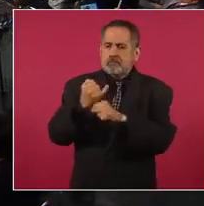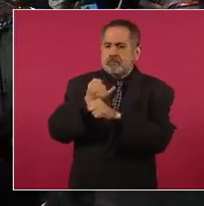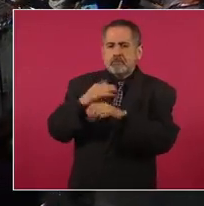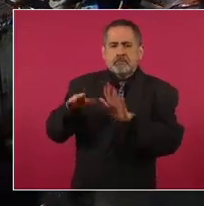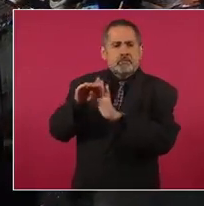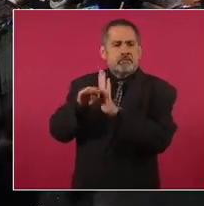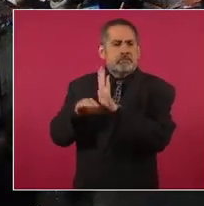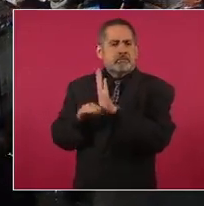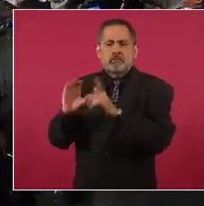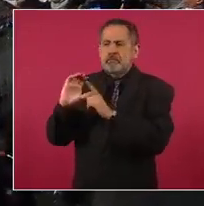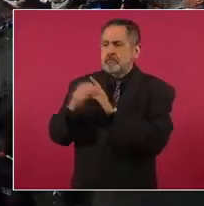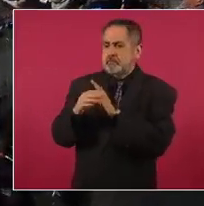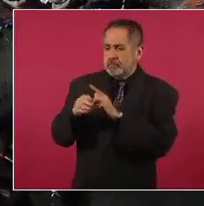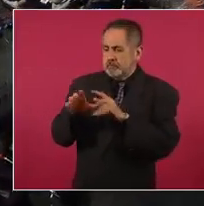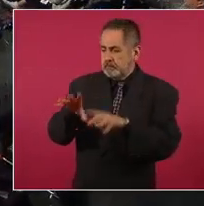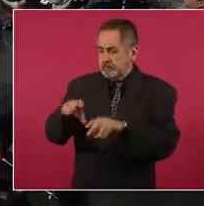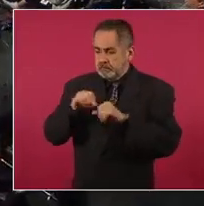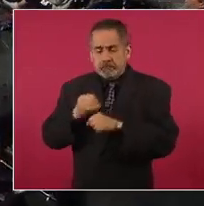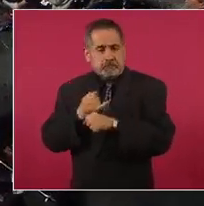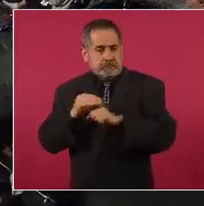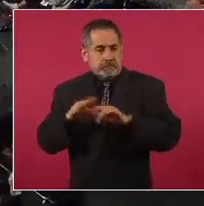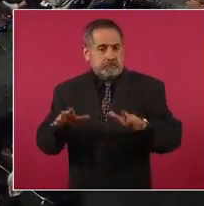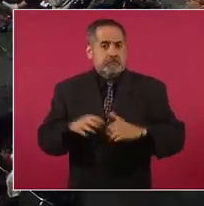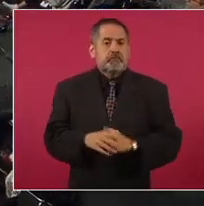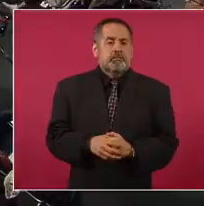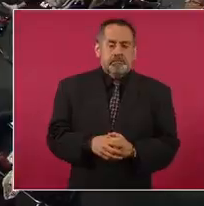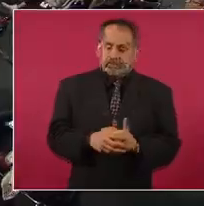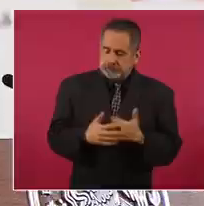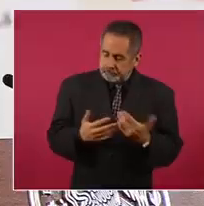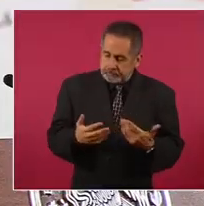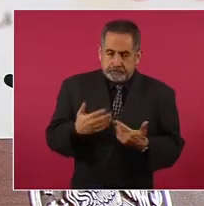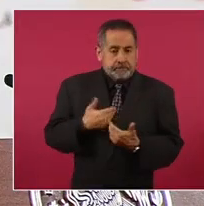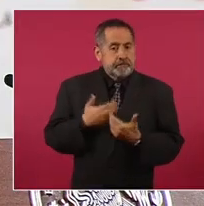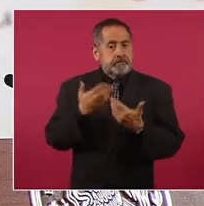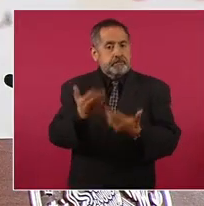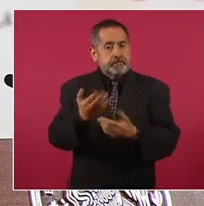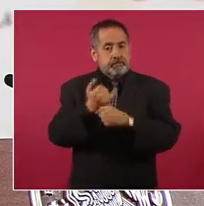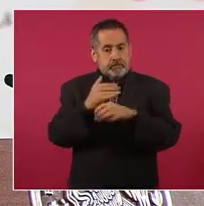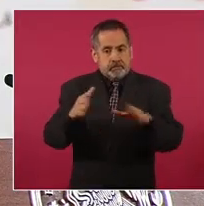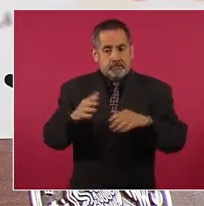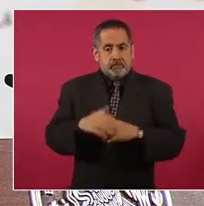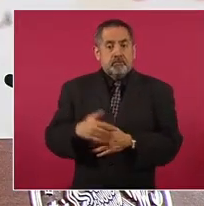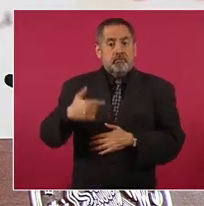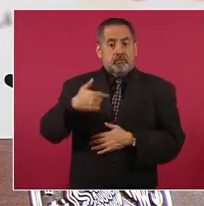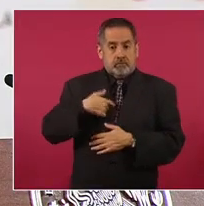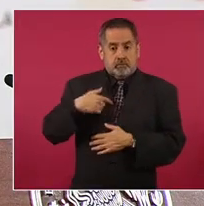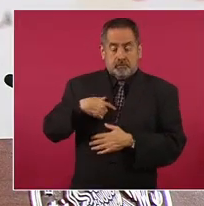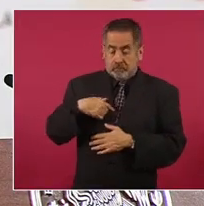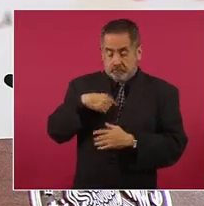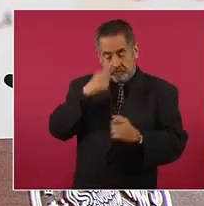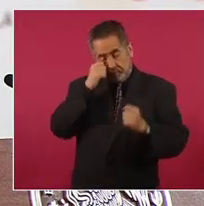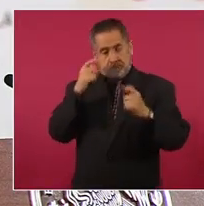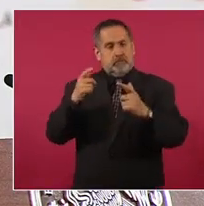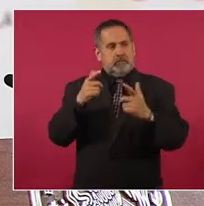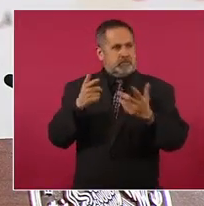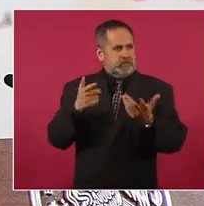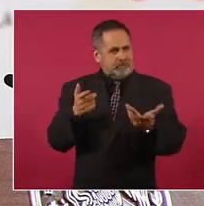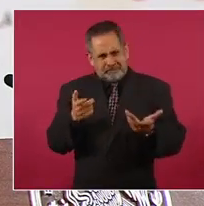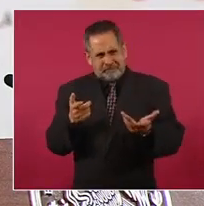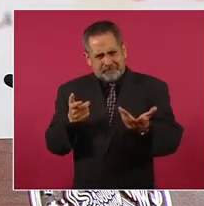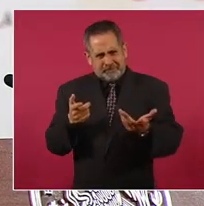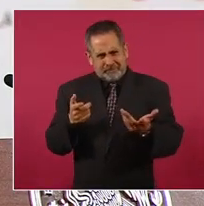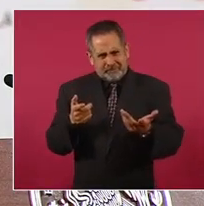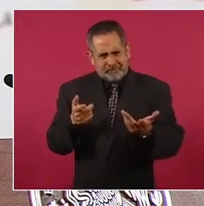comisión. Y yo, en la información que les brindé, pues yo soy el principal sorprendido, ¿no? Esa idea de